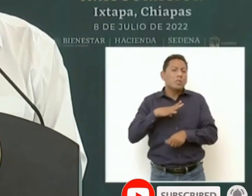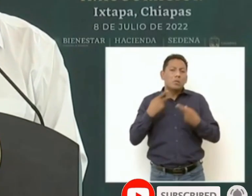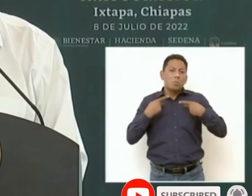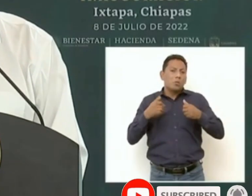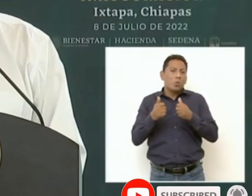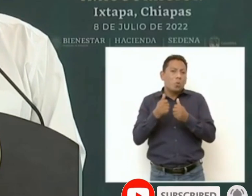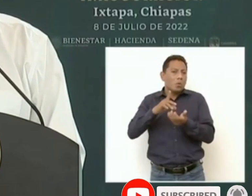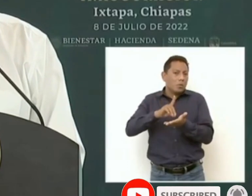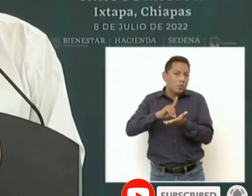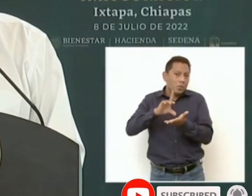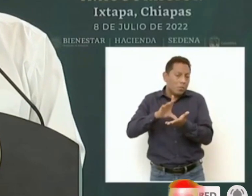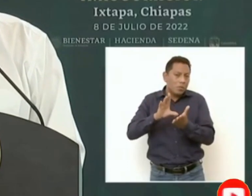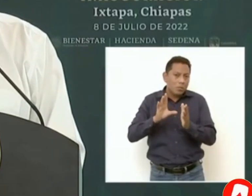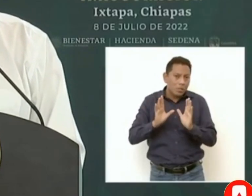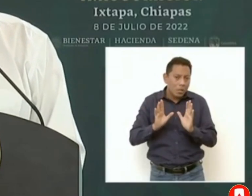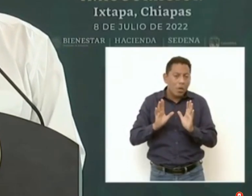con discapacidad,